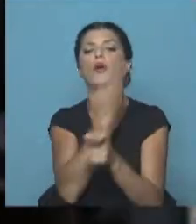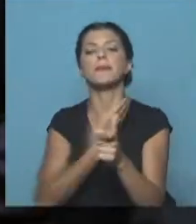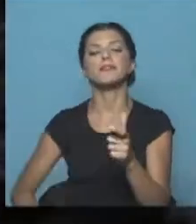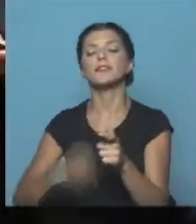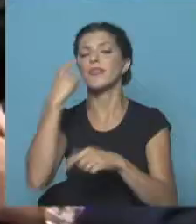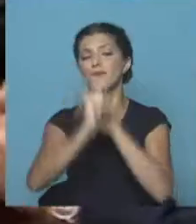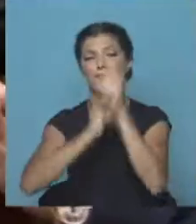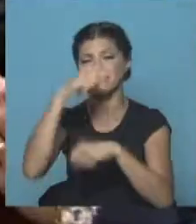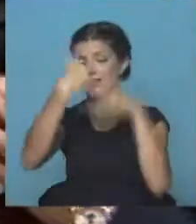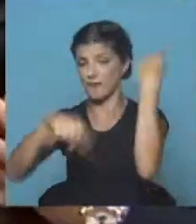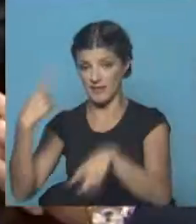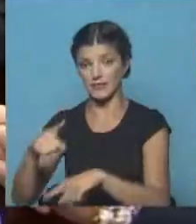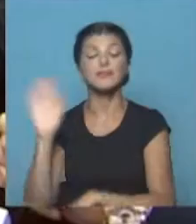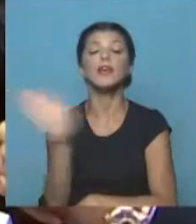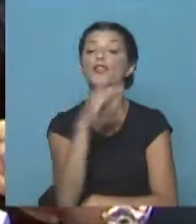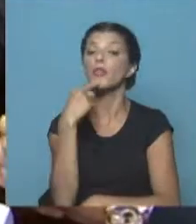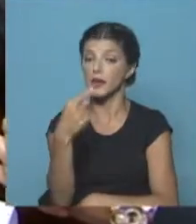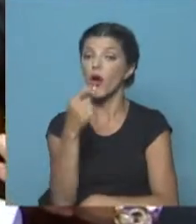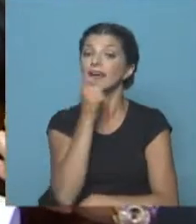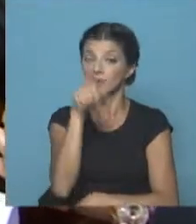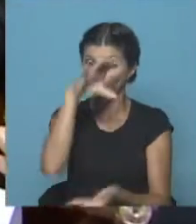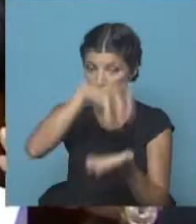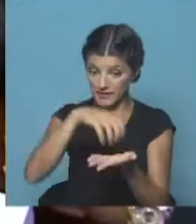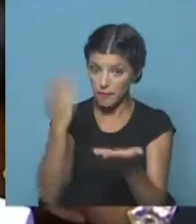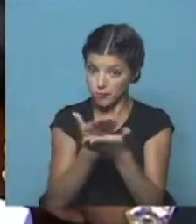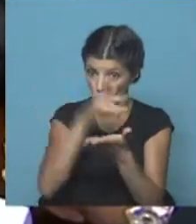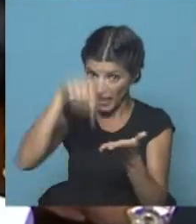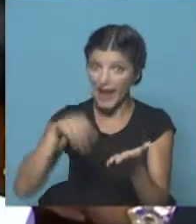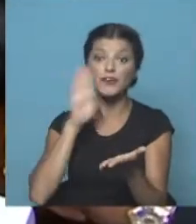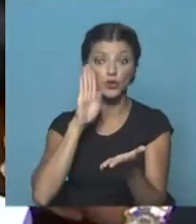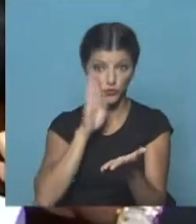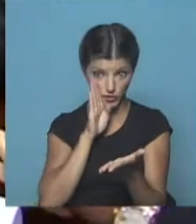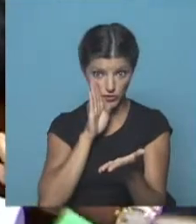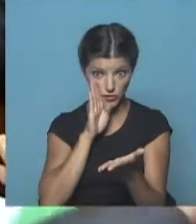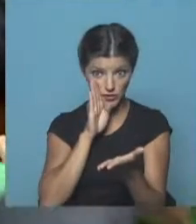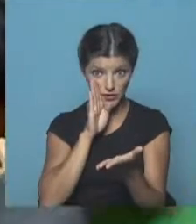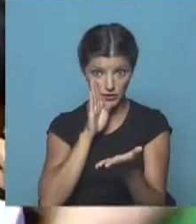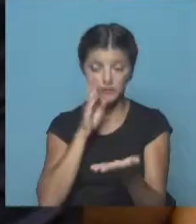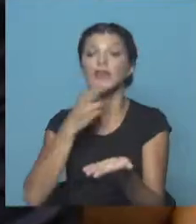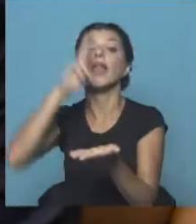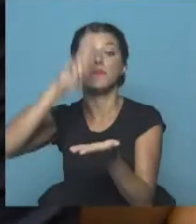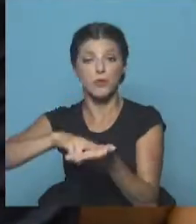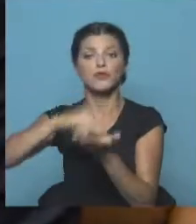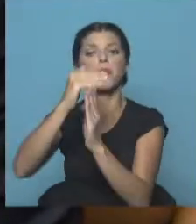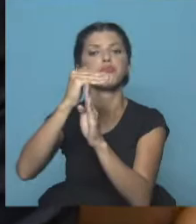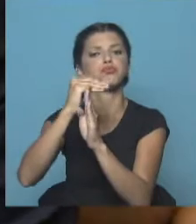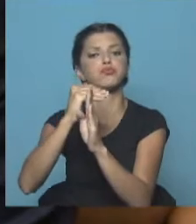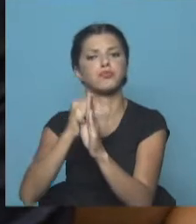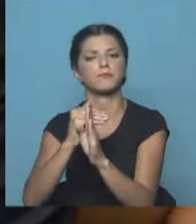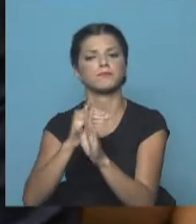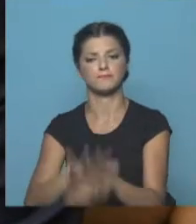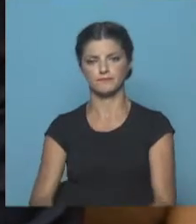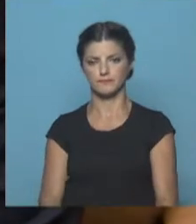empresas, a quienes les dijo que si su firma se queda en Estados Unidos, cortará impuestos masivamente. Now, what we're